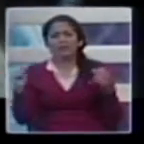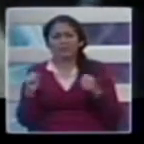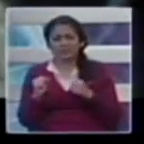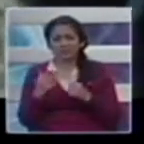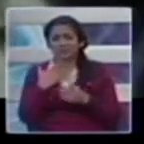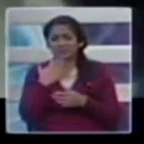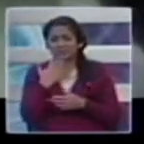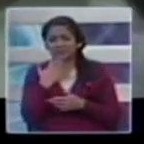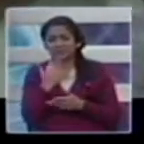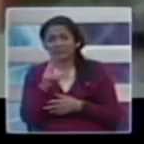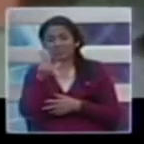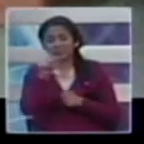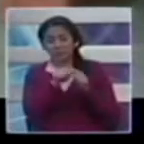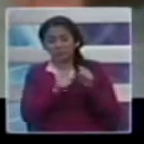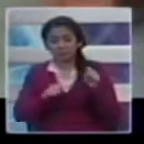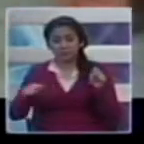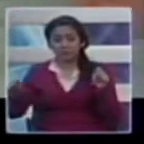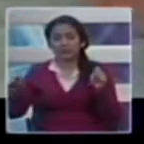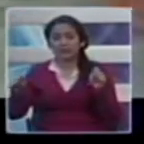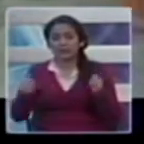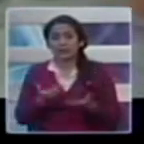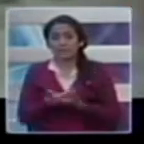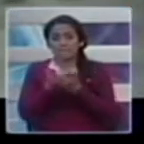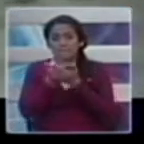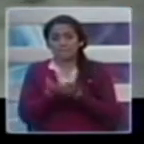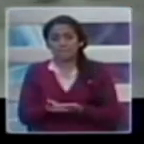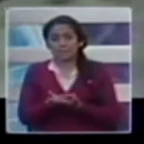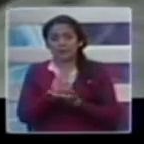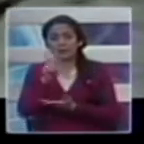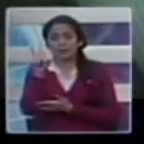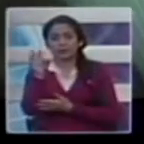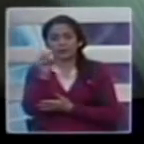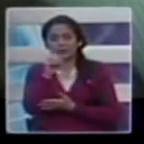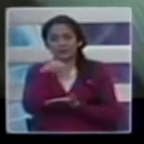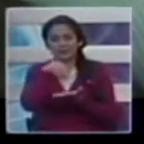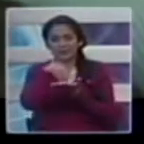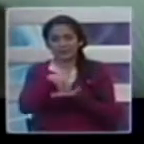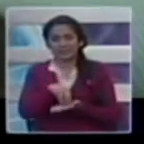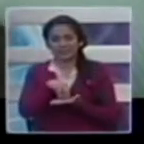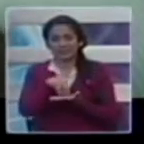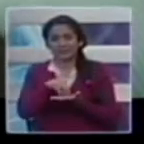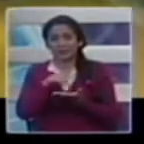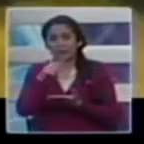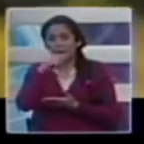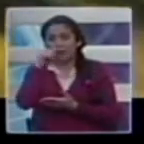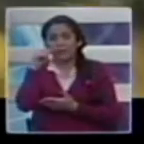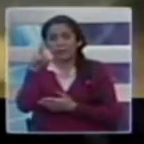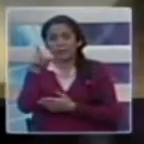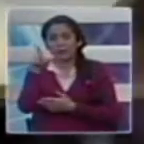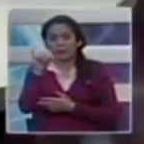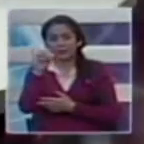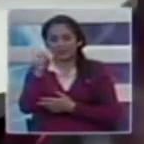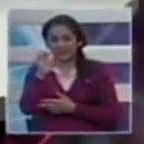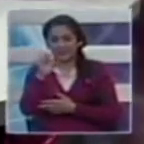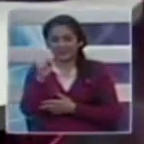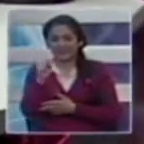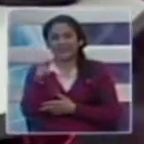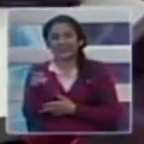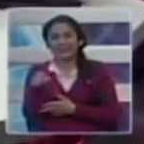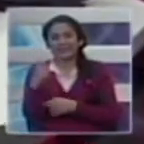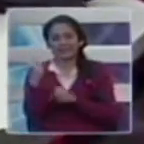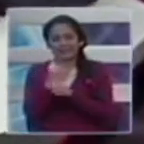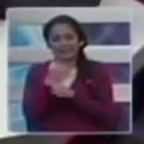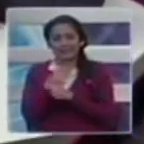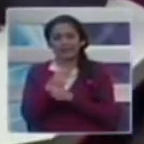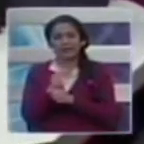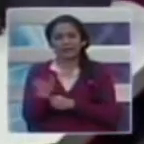casi 3 metros de largo y 200 kilogramos de peso. Ulises Avendaño es investigador pesquero y me acompaña para darnos toda